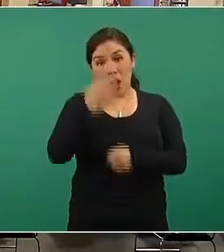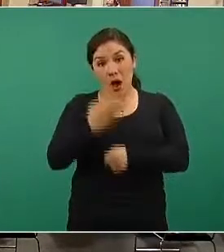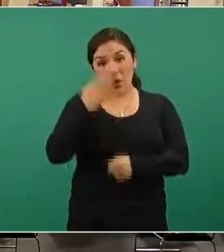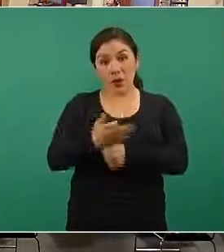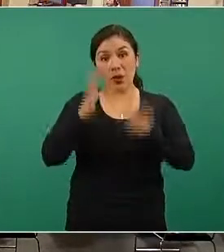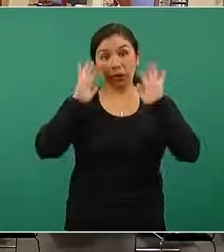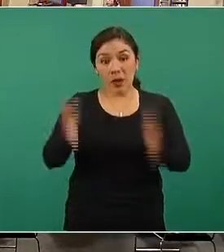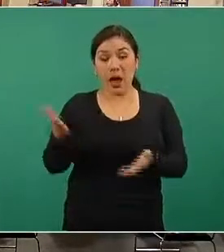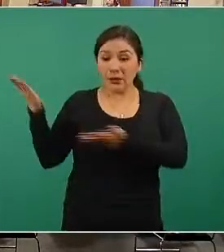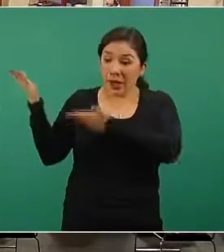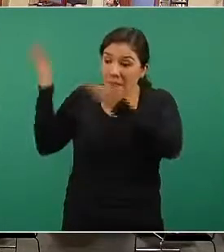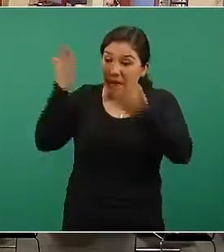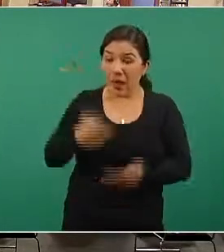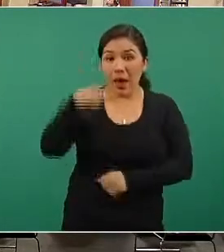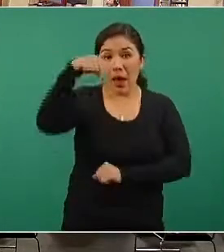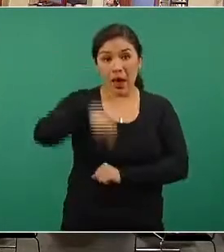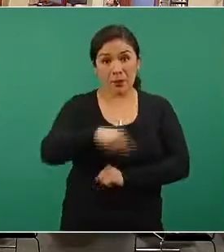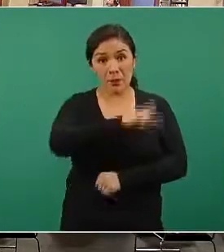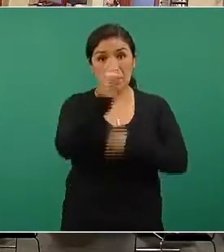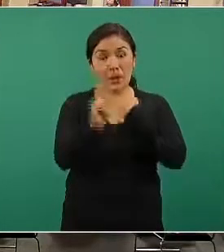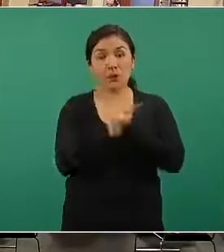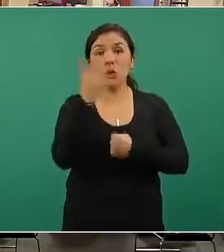ya al territorio mexicano